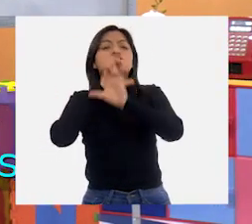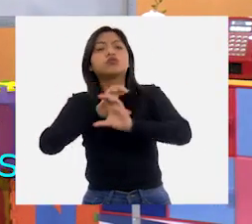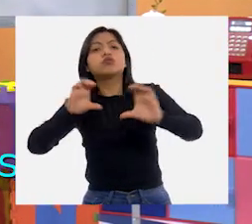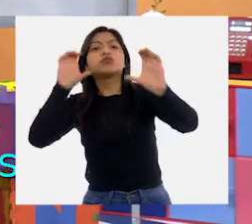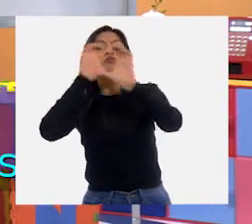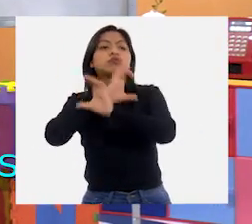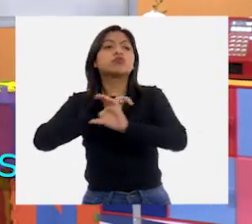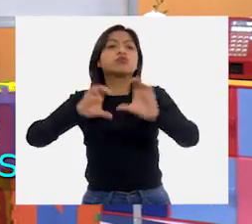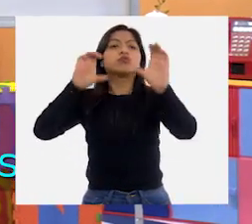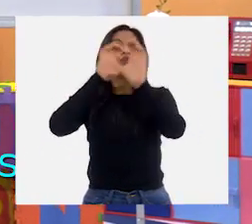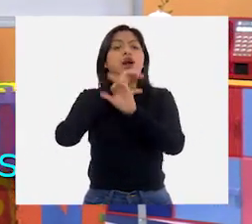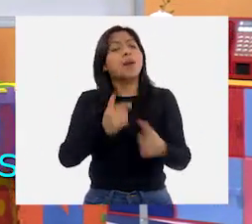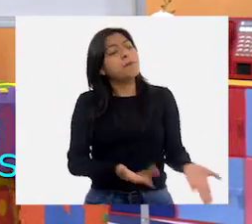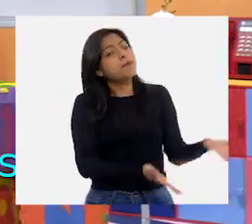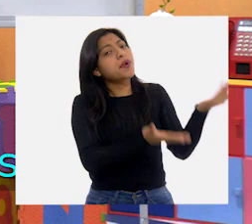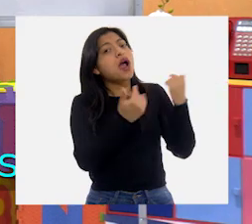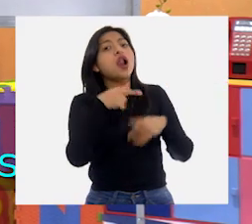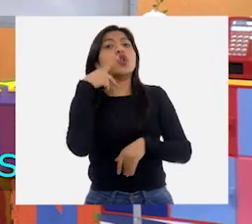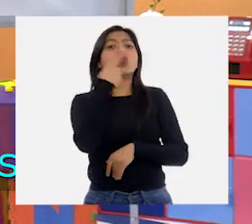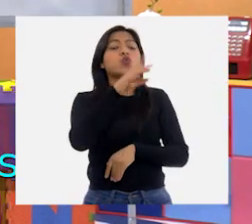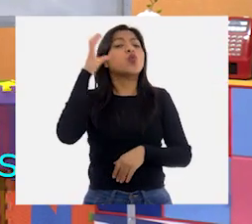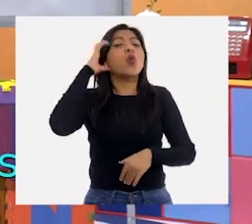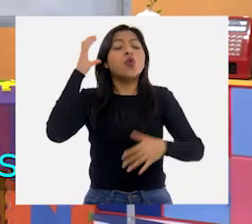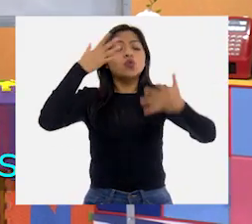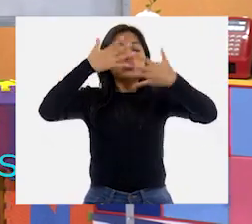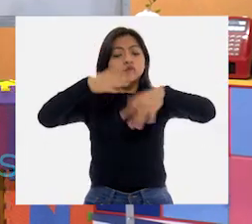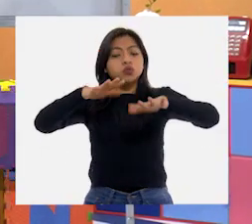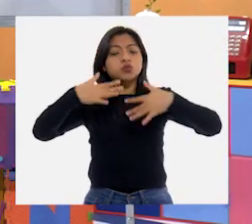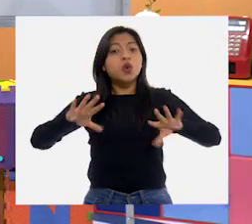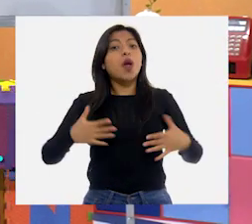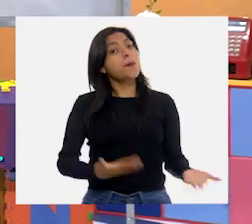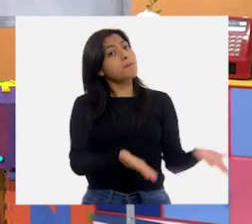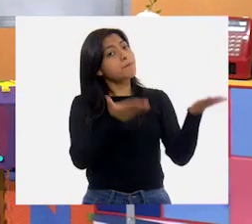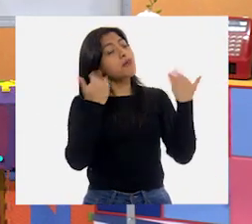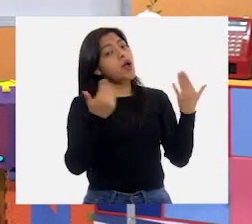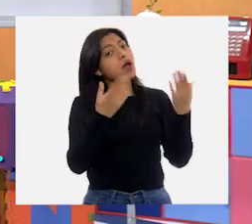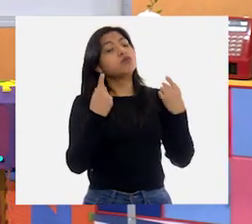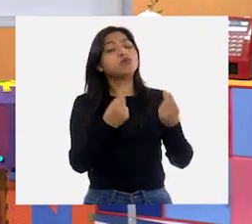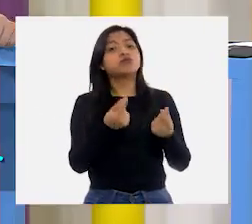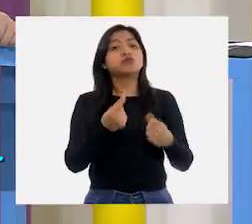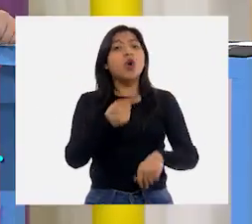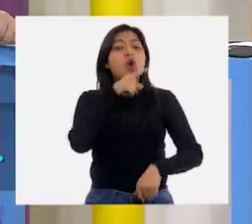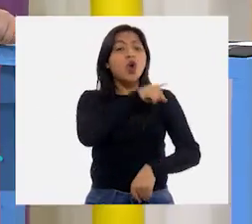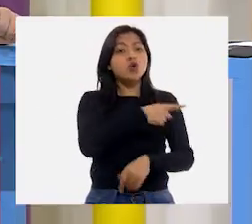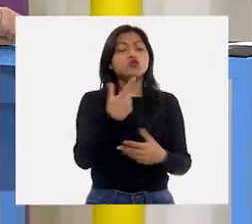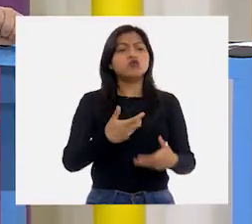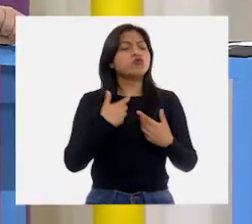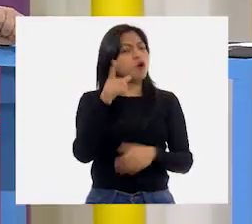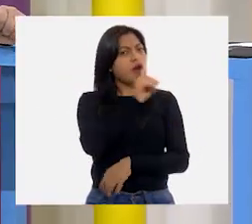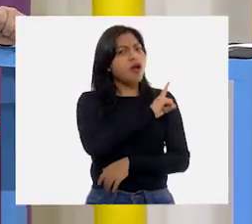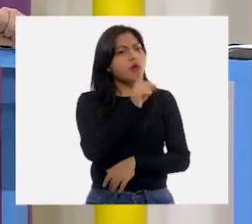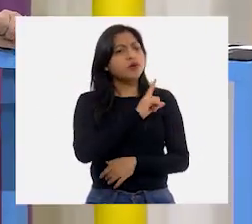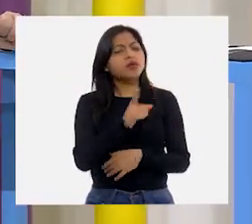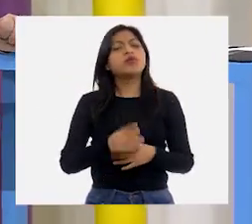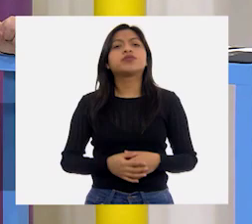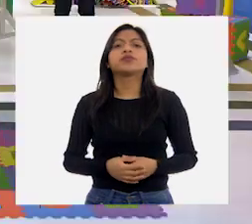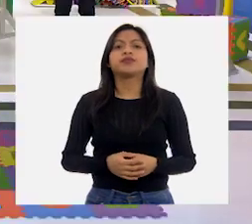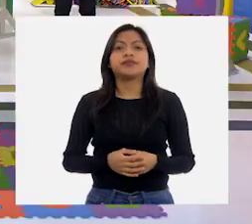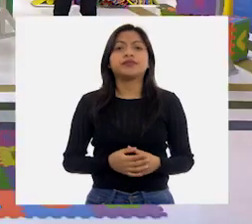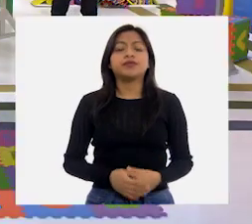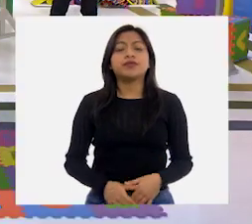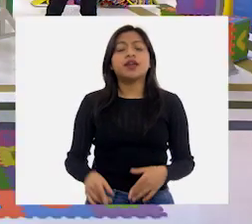Párate, ya es tu cama que hay que activarnos, no me hagas dramas. Es por